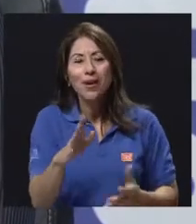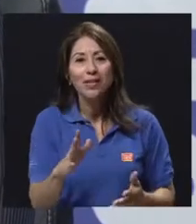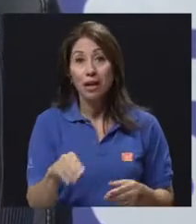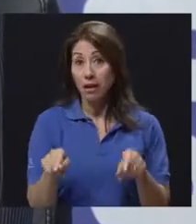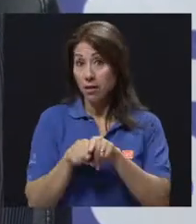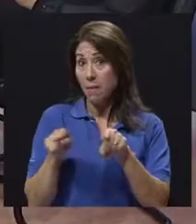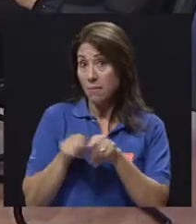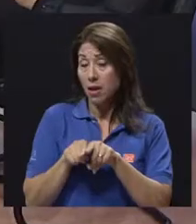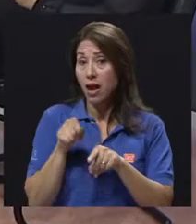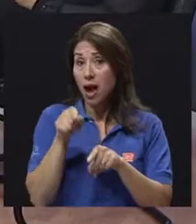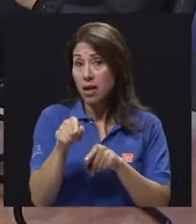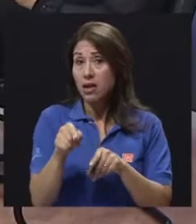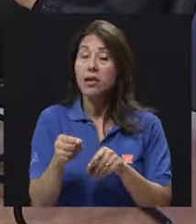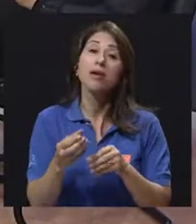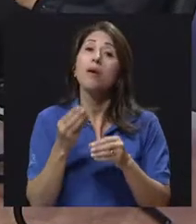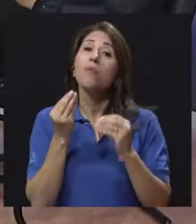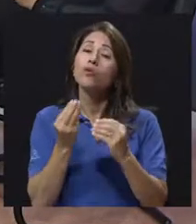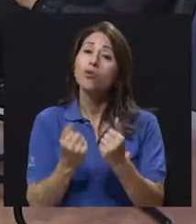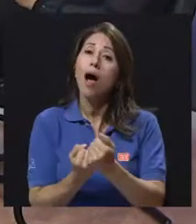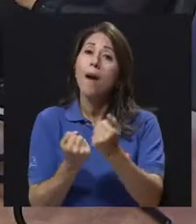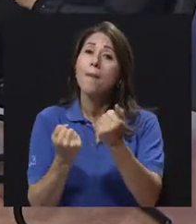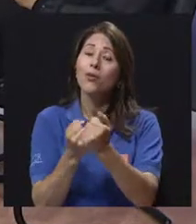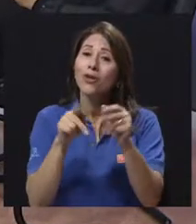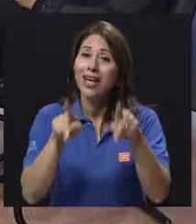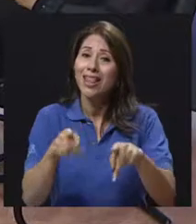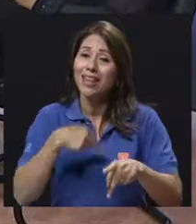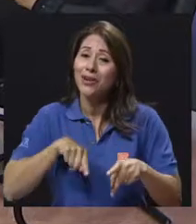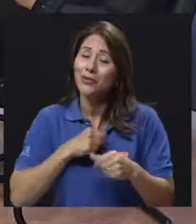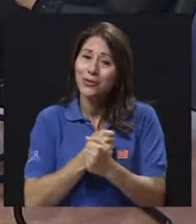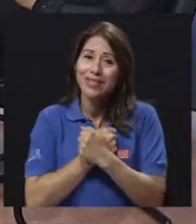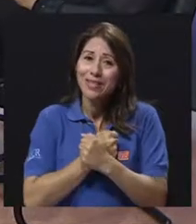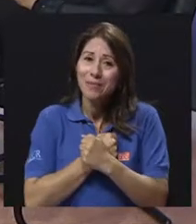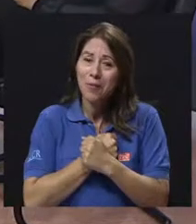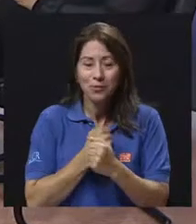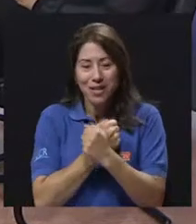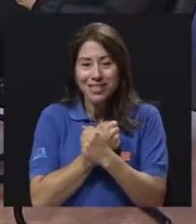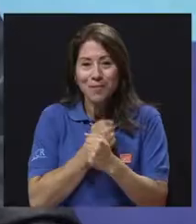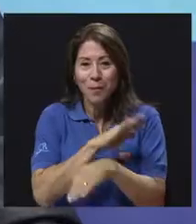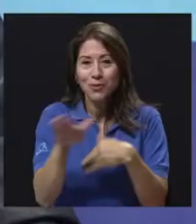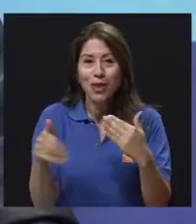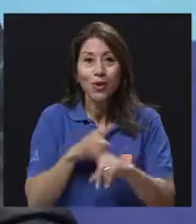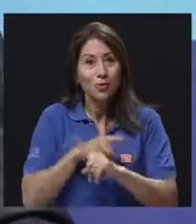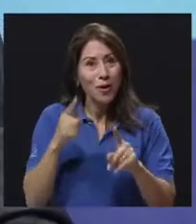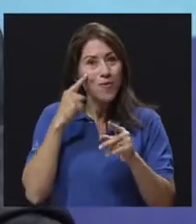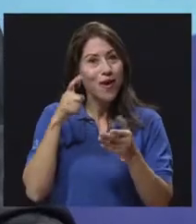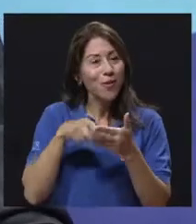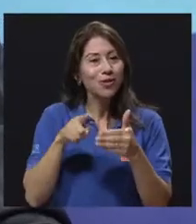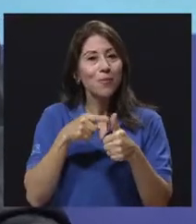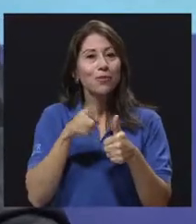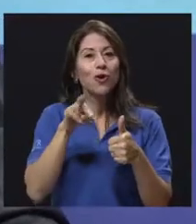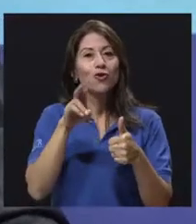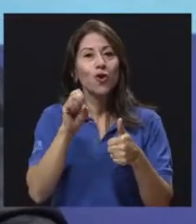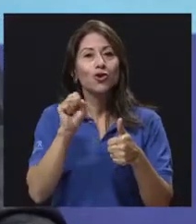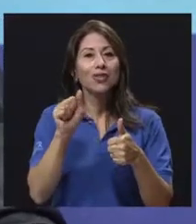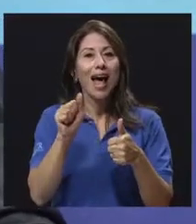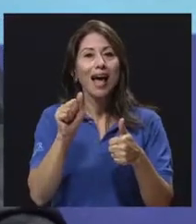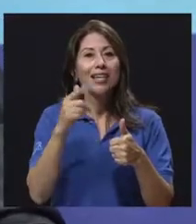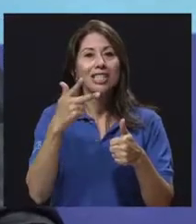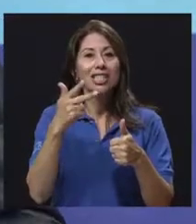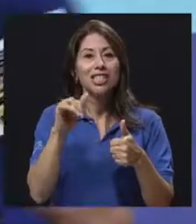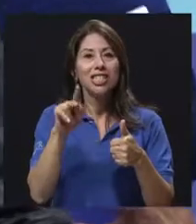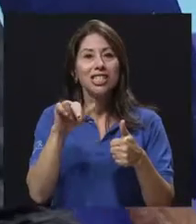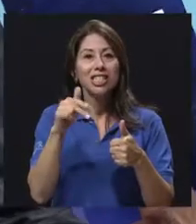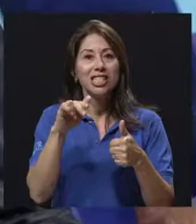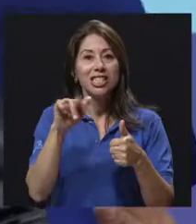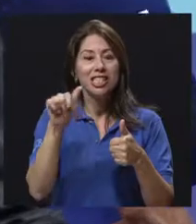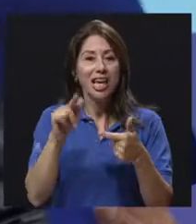de gente que estimamos, bueno, los estimamos a todos, pero que conocemos, sí. Como Rosa Chinchilla, como Hamlet Pérez que sí, sí.